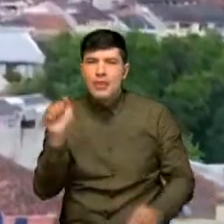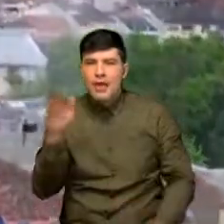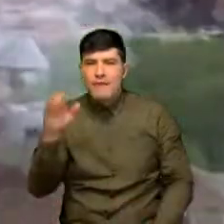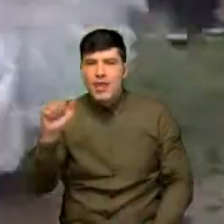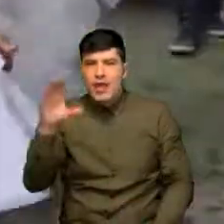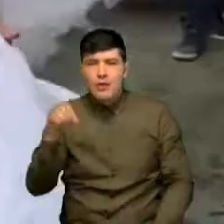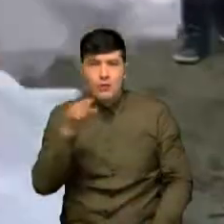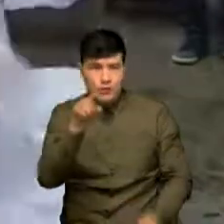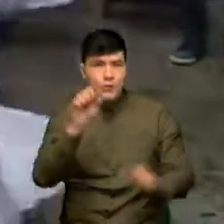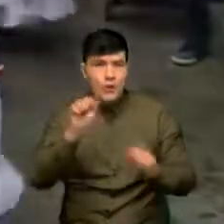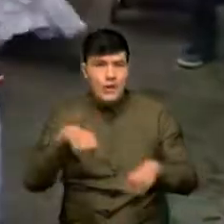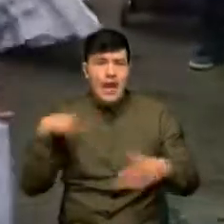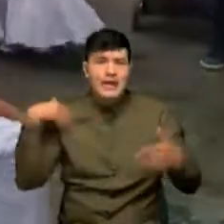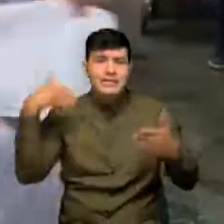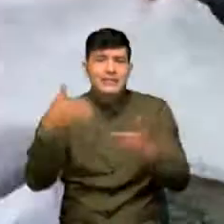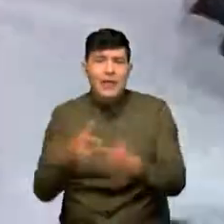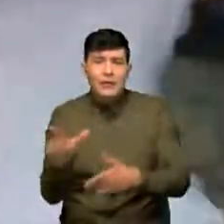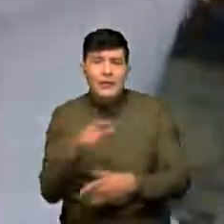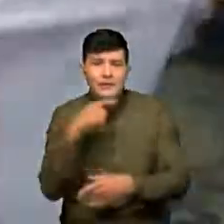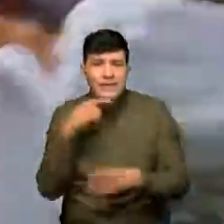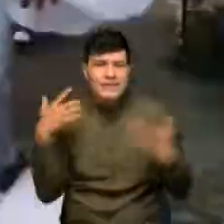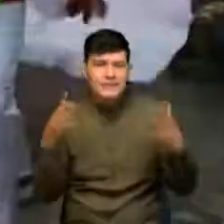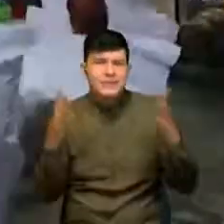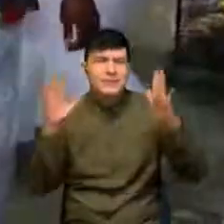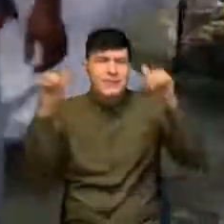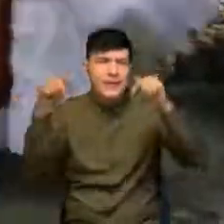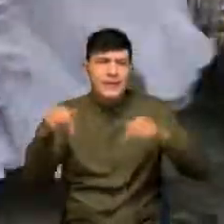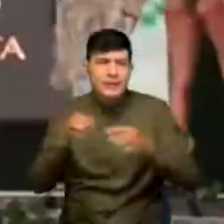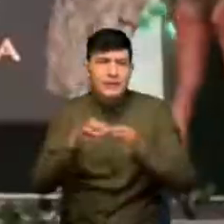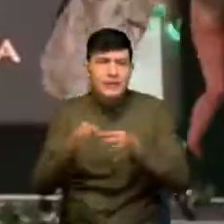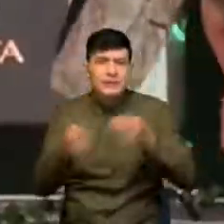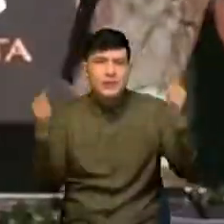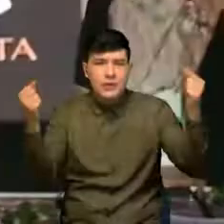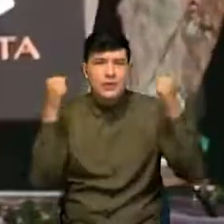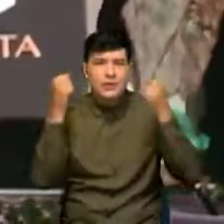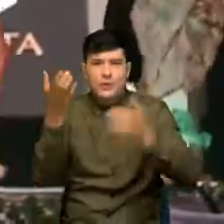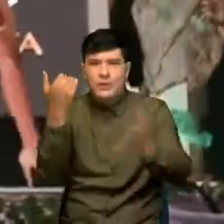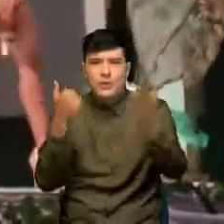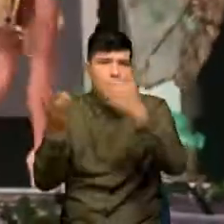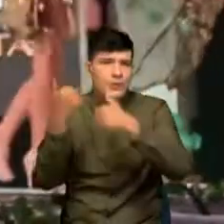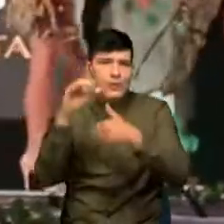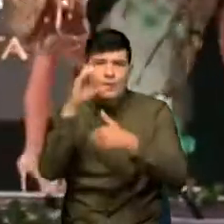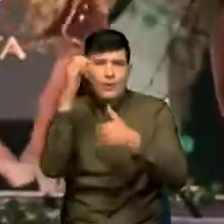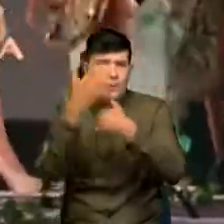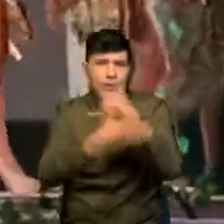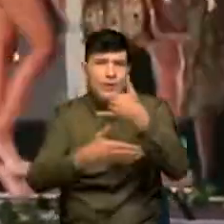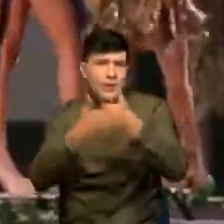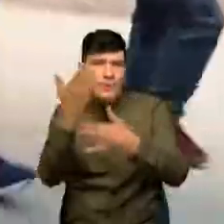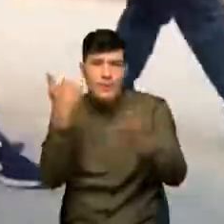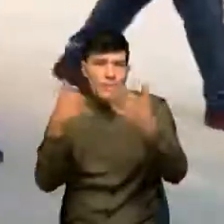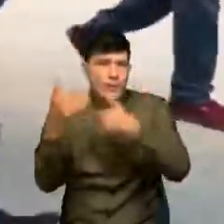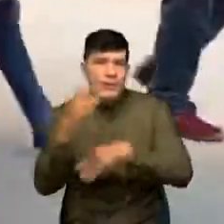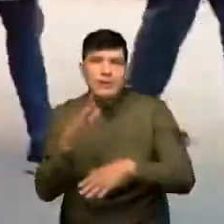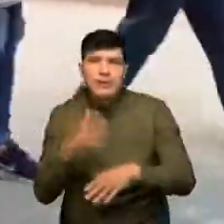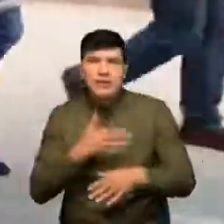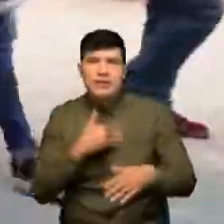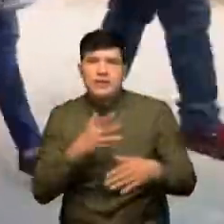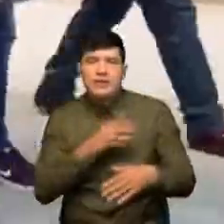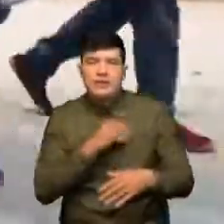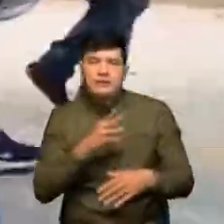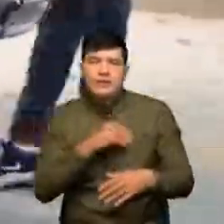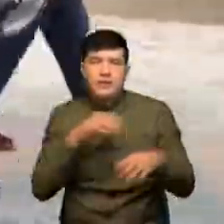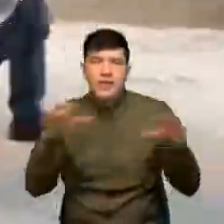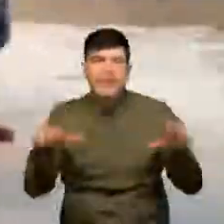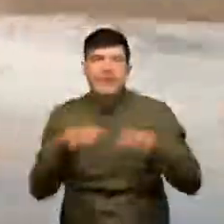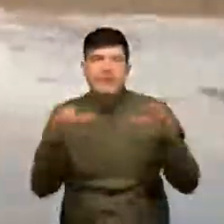que puedan llegar hasta este municipio del área metropolitana, puedan disfrutar de cada una de las actividades que aquí tienen previstas, para que puedan